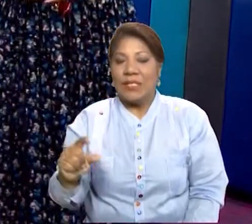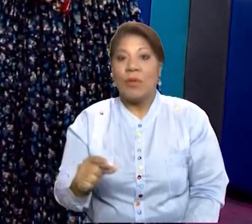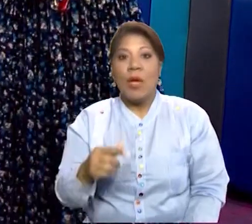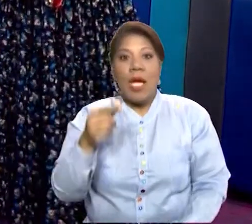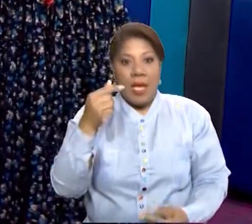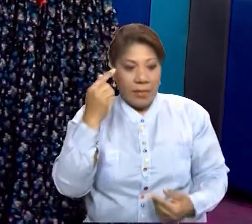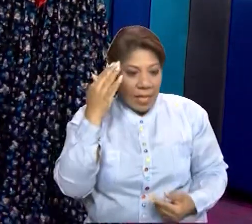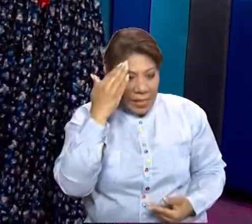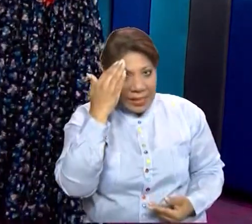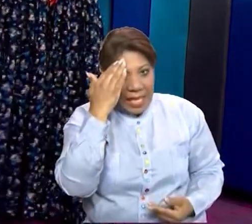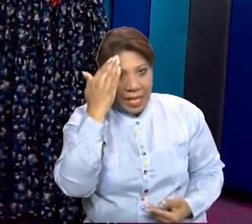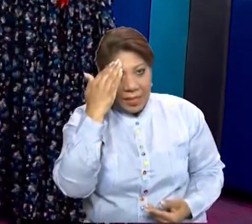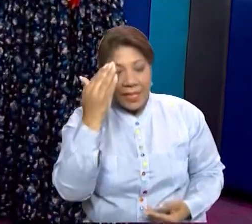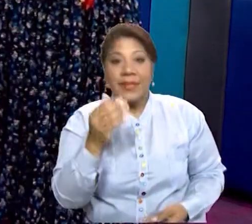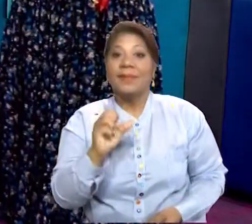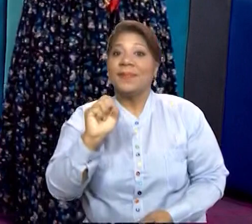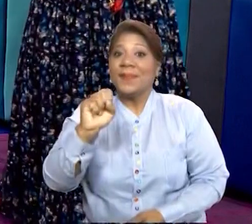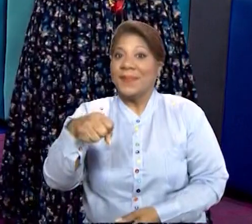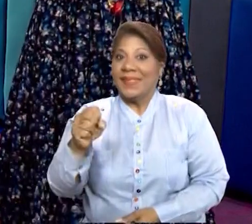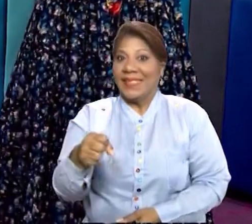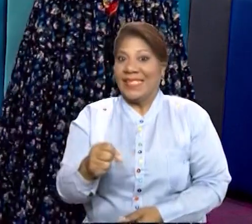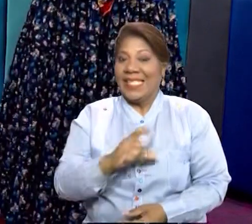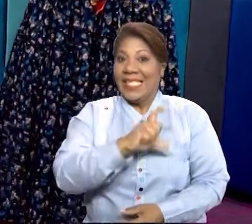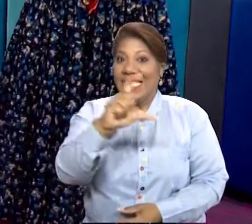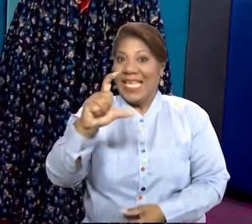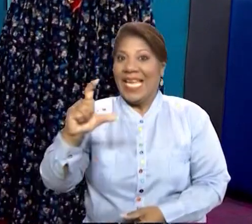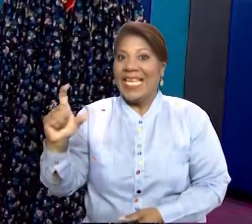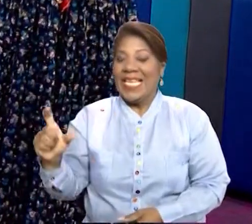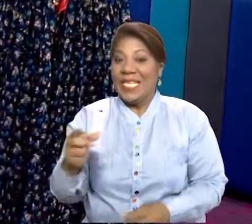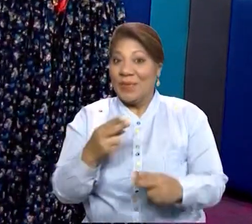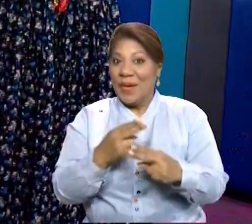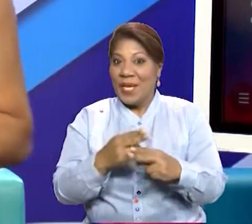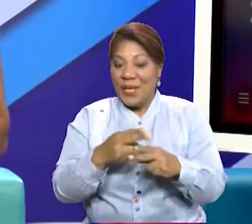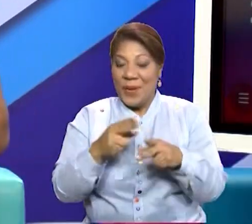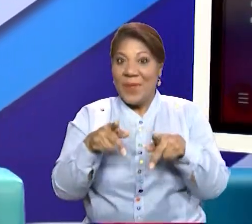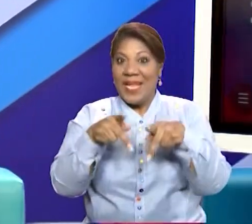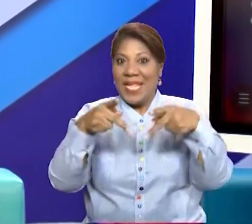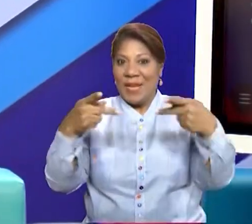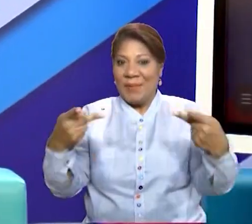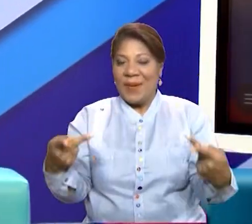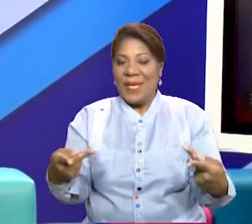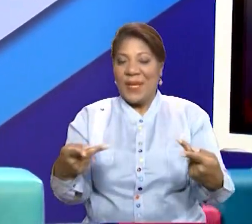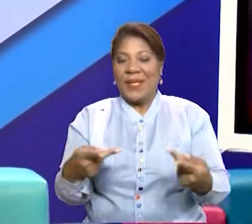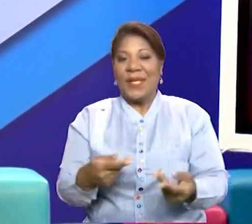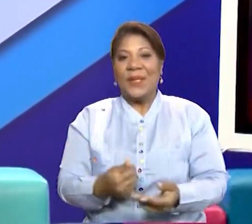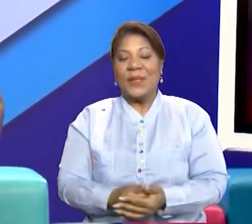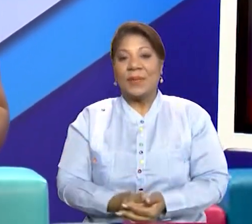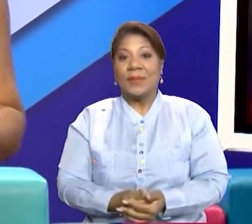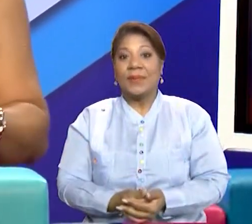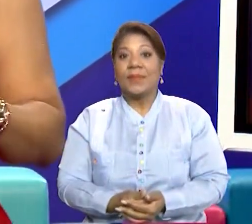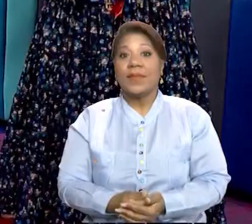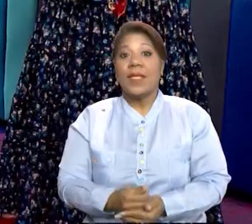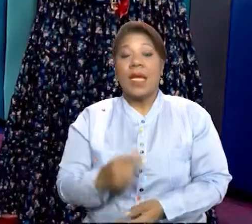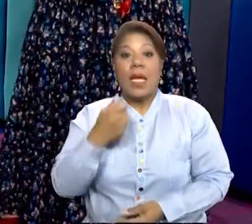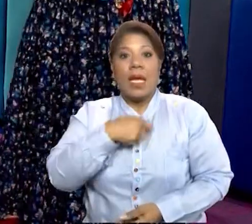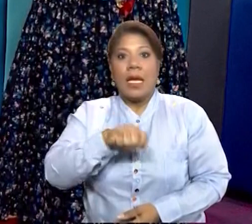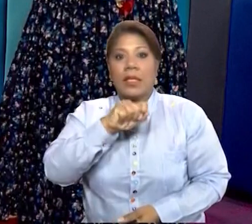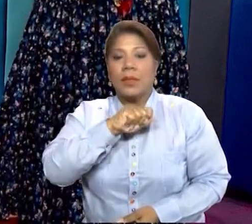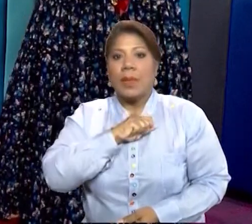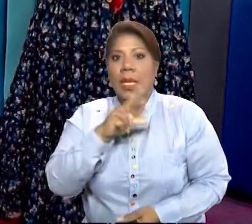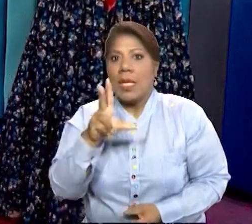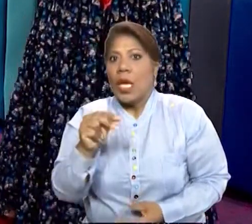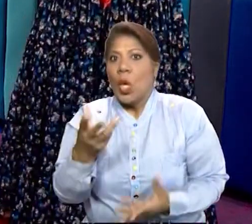las escuchaban. La Miscelánea del Istmo, ese era el nombre del periódico, chicos. Muy bien, pero España no quería que